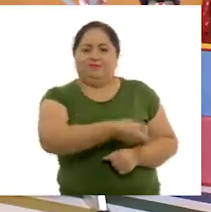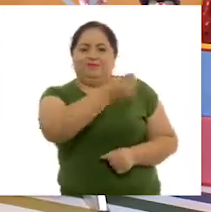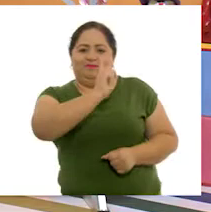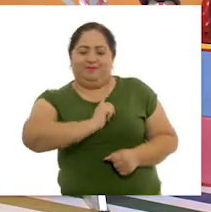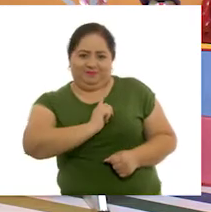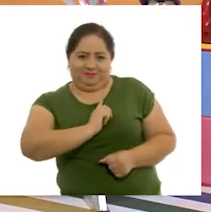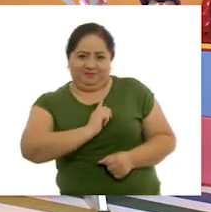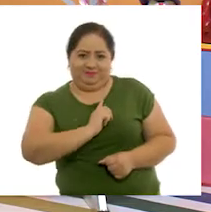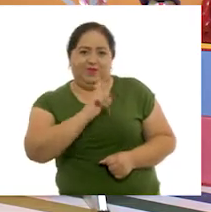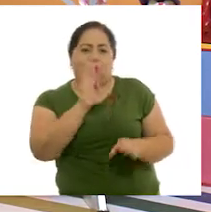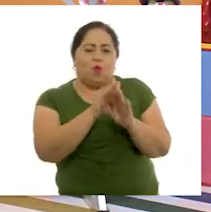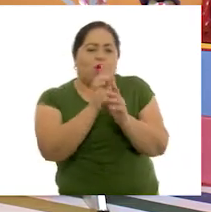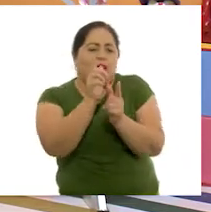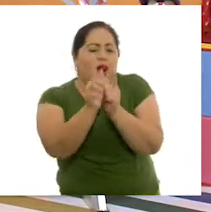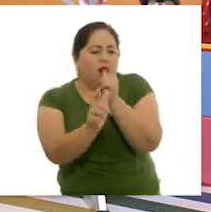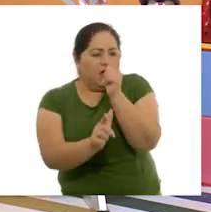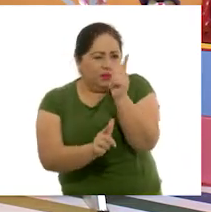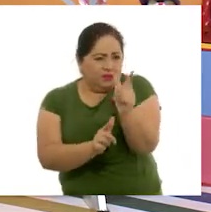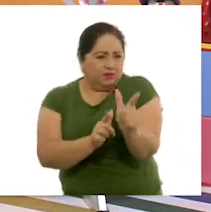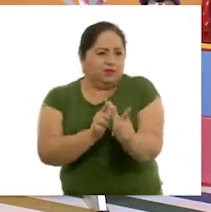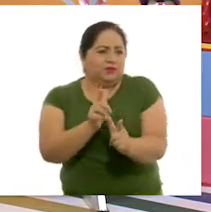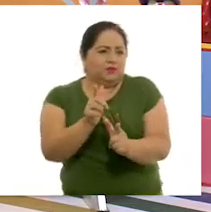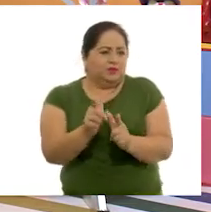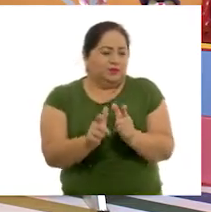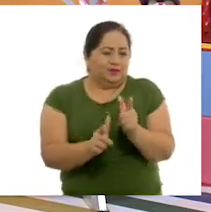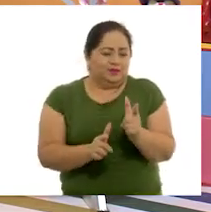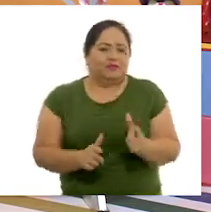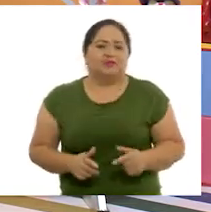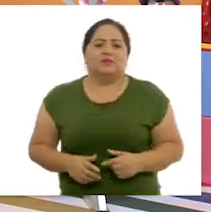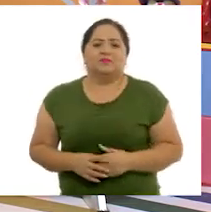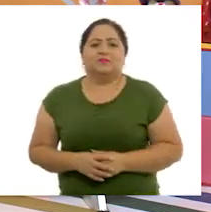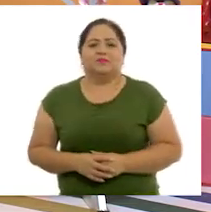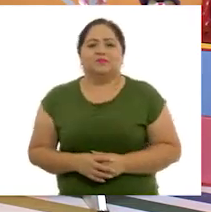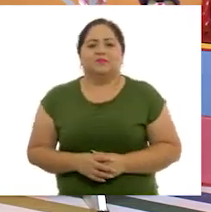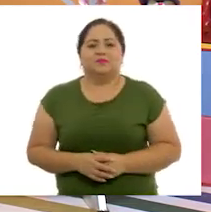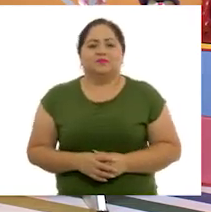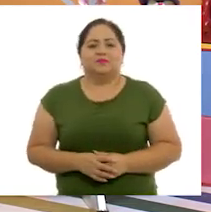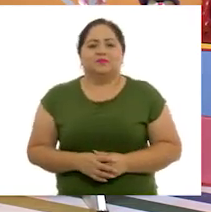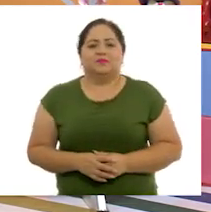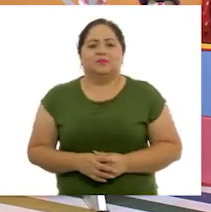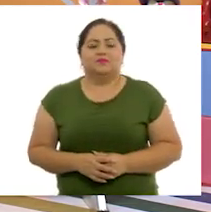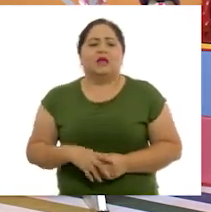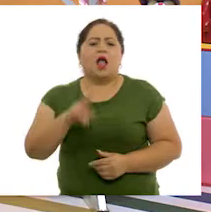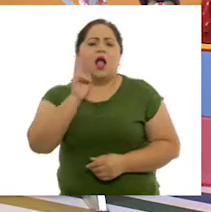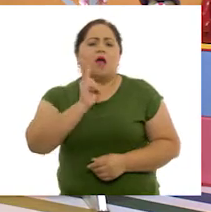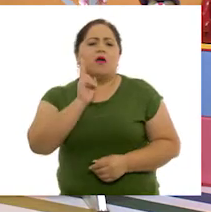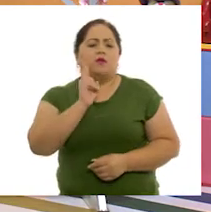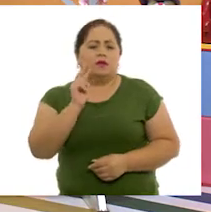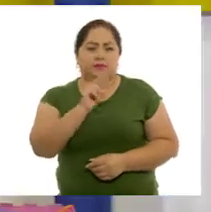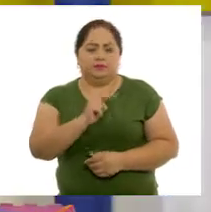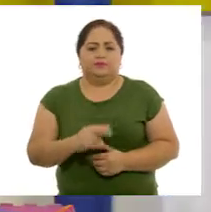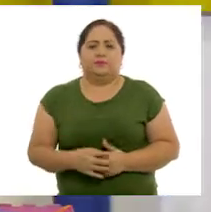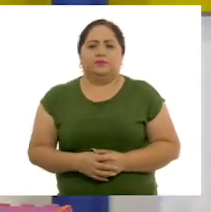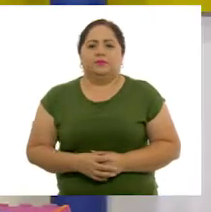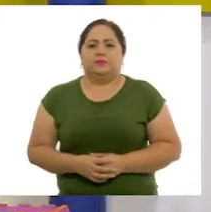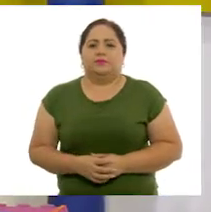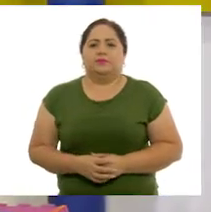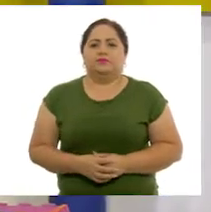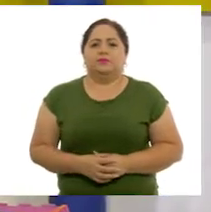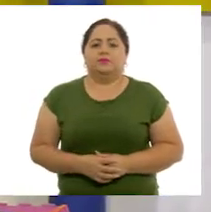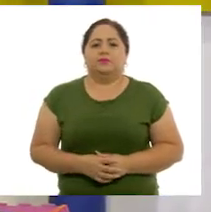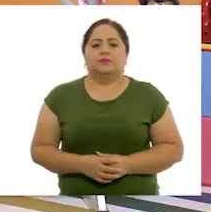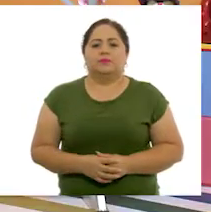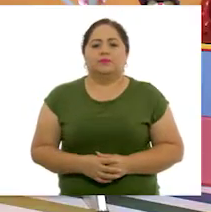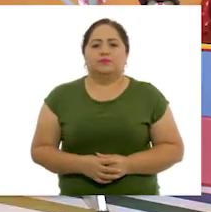vamos a hacerlo en cámara lenta. Obviamente con pasos rápidos, pero en cámara lenta, ¿cómo se verá? No lo sé, no te... A ver, vamos a ver